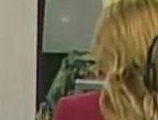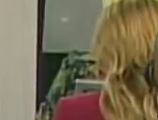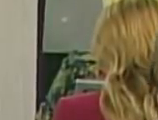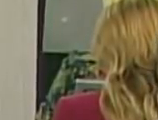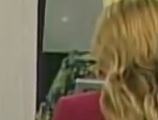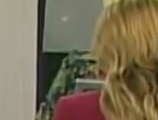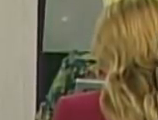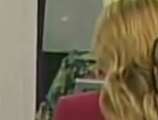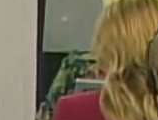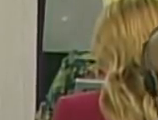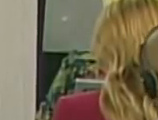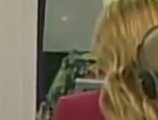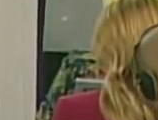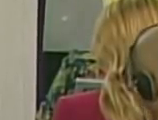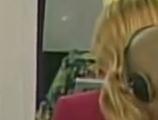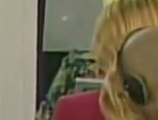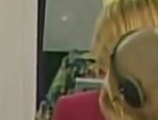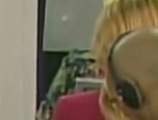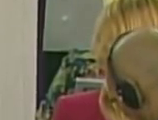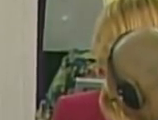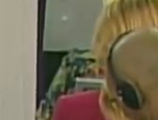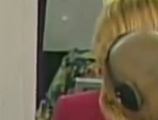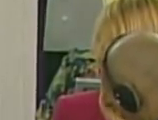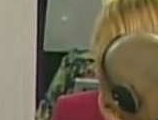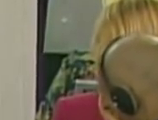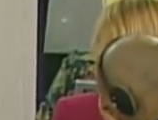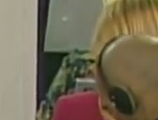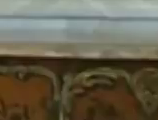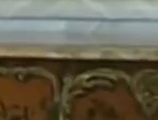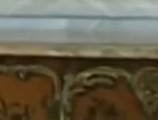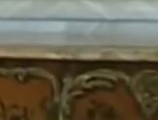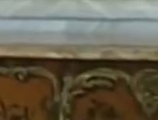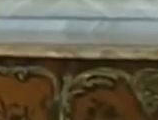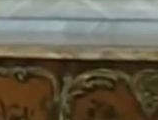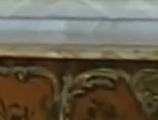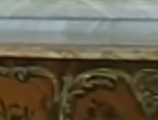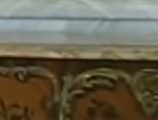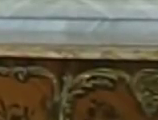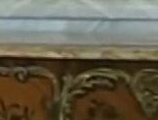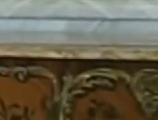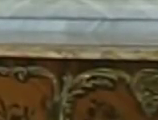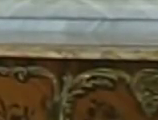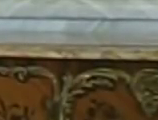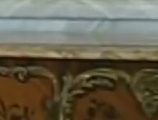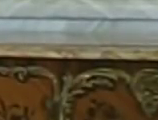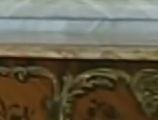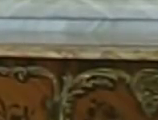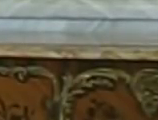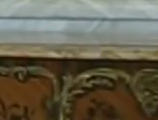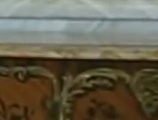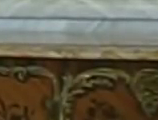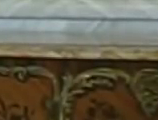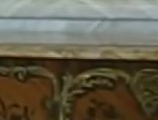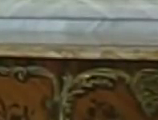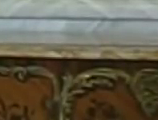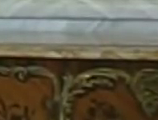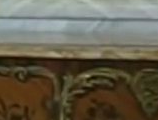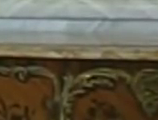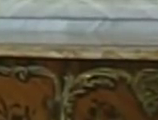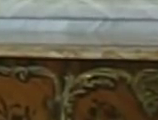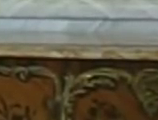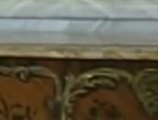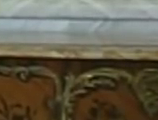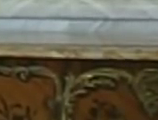amigo, heyetlerimizin saygıdeğer señor Maduro, üyeleri, señores distinguidos miembros de la delegación,